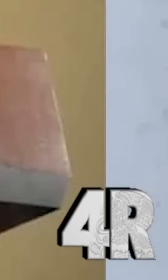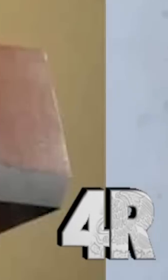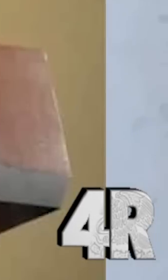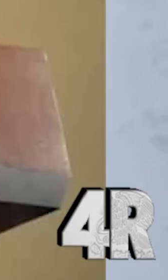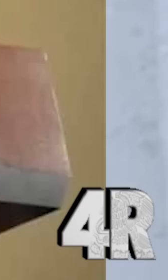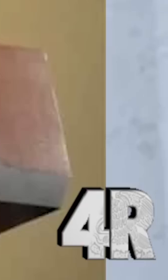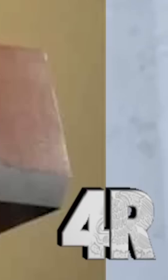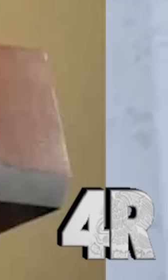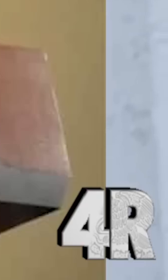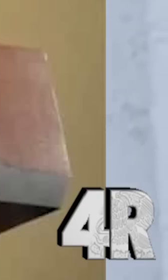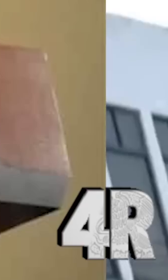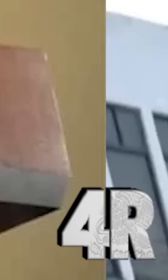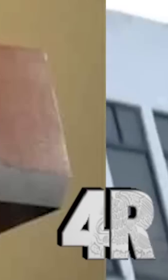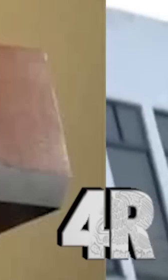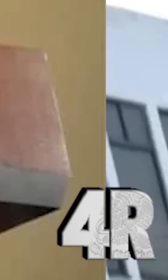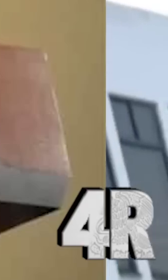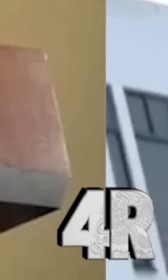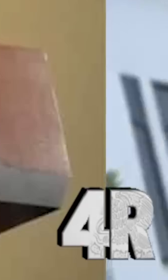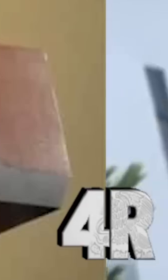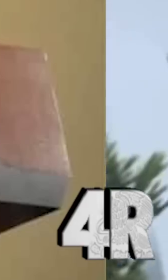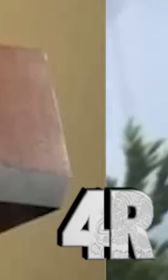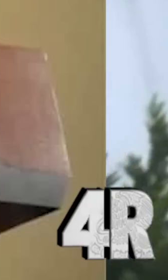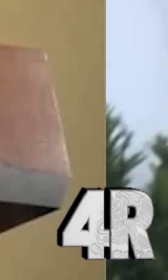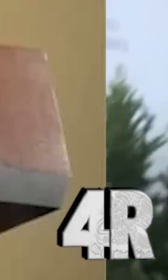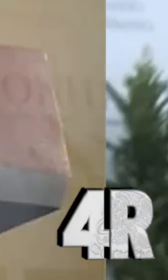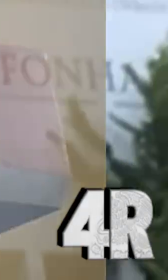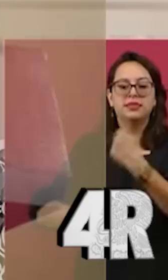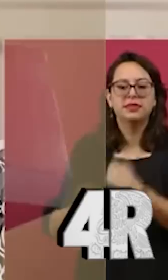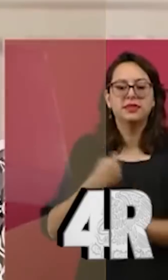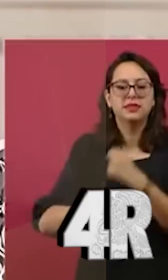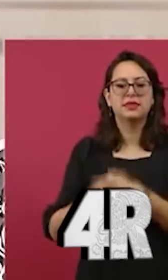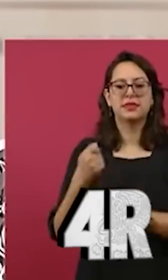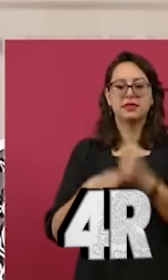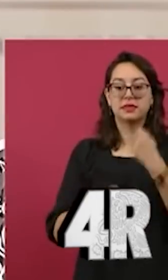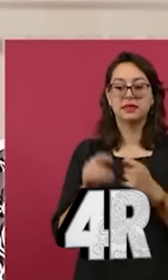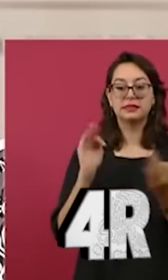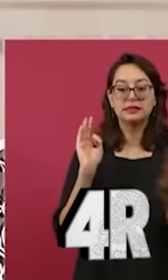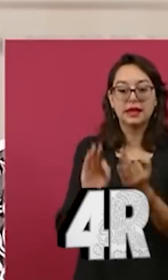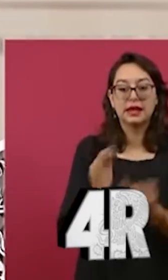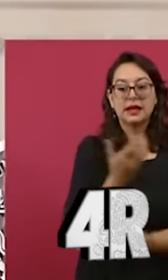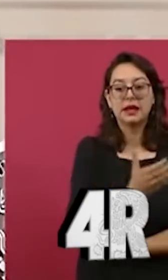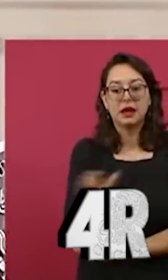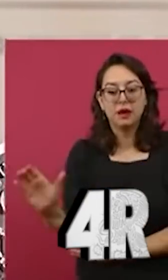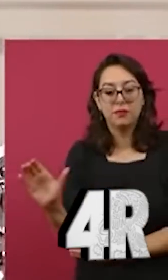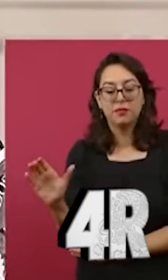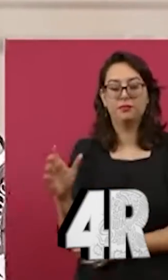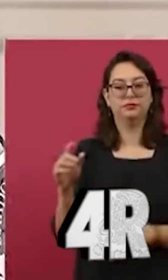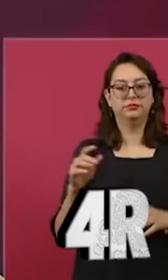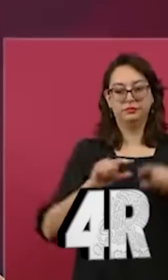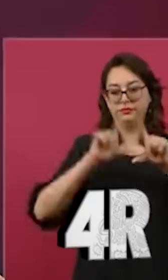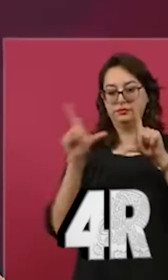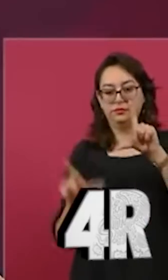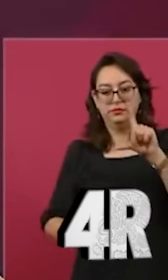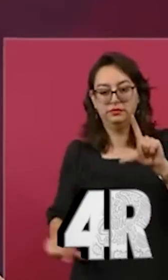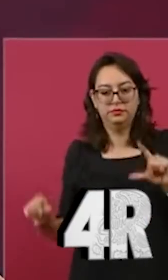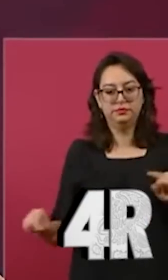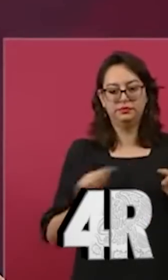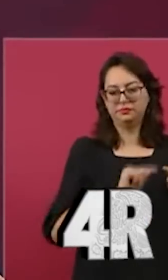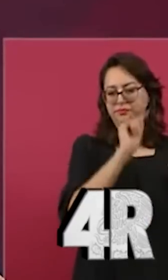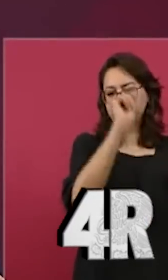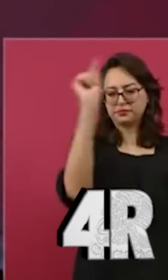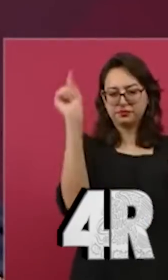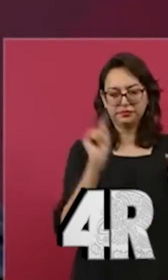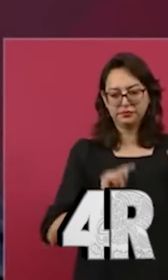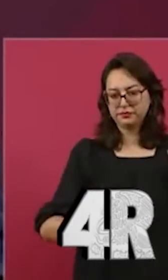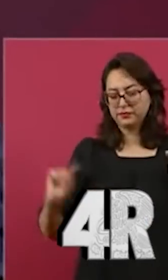será juzgado si es que la justicia lo requiere ninguno será protegido no habrá ninguna arropado Ni por el